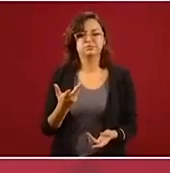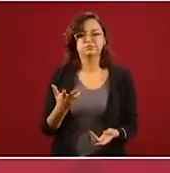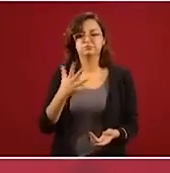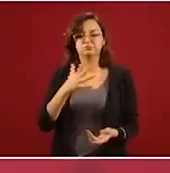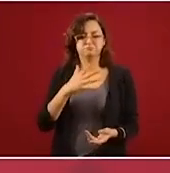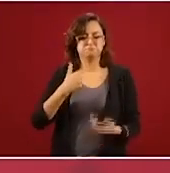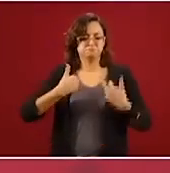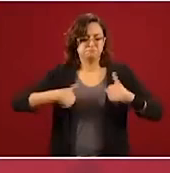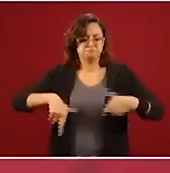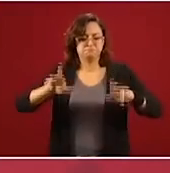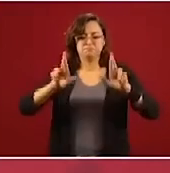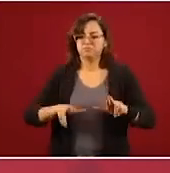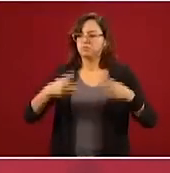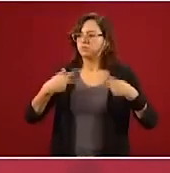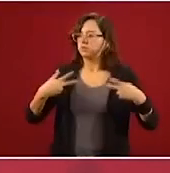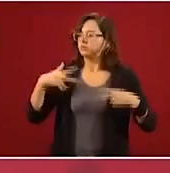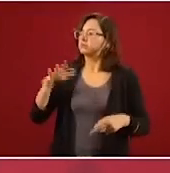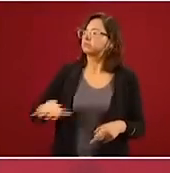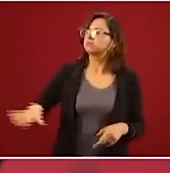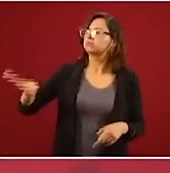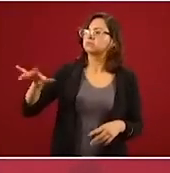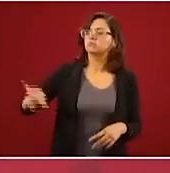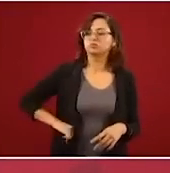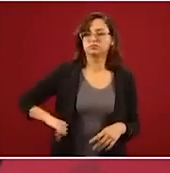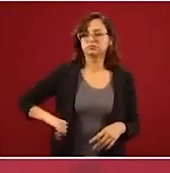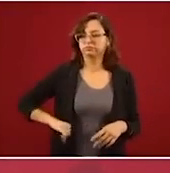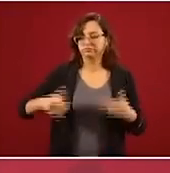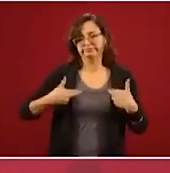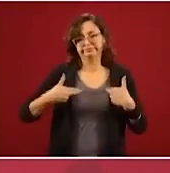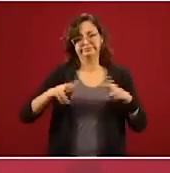los intereses del pueblo de México y